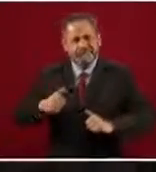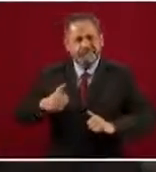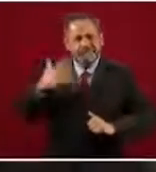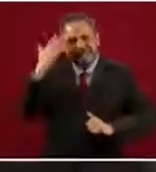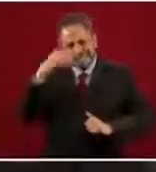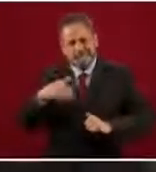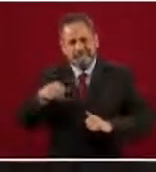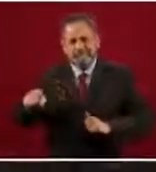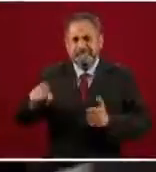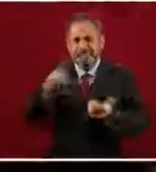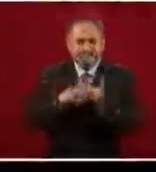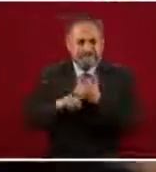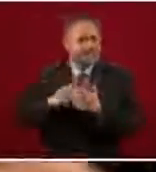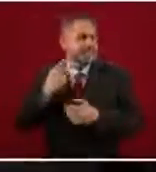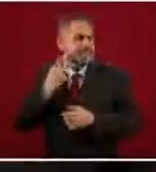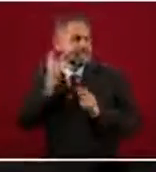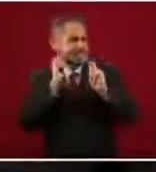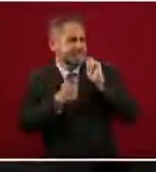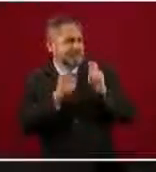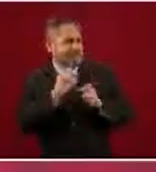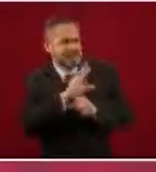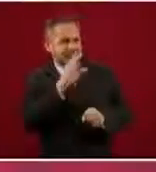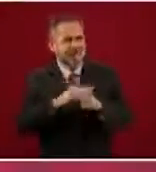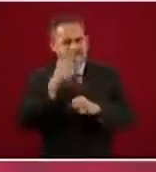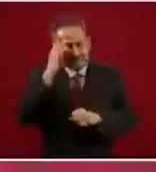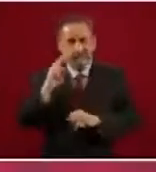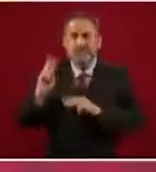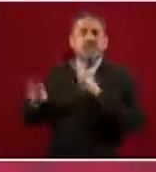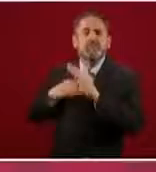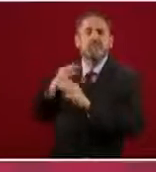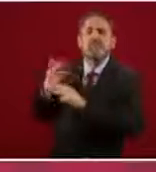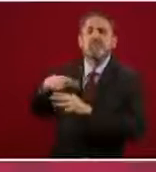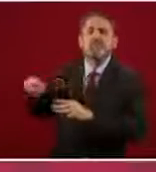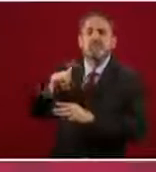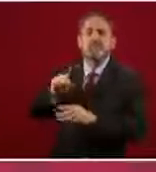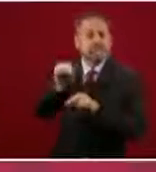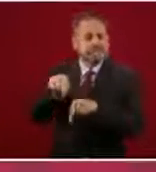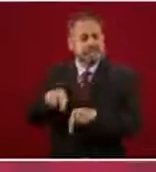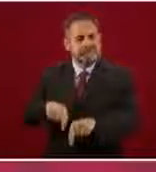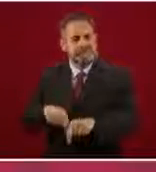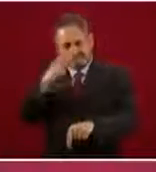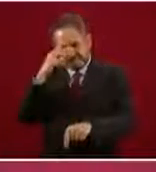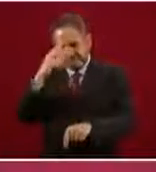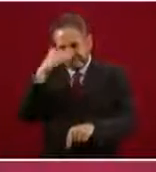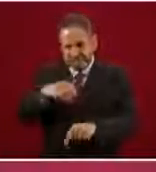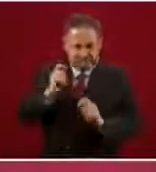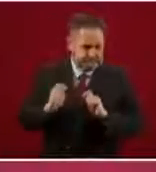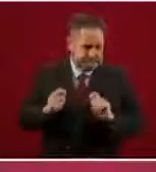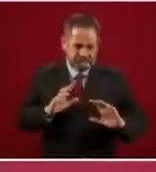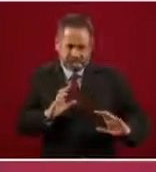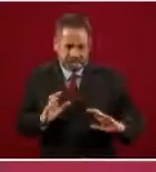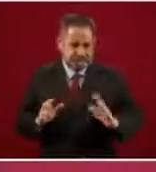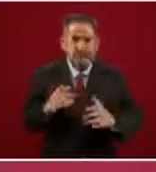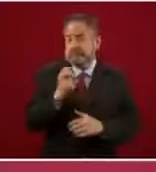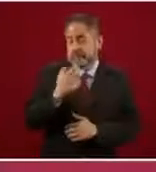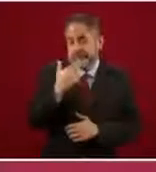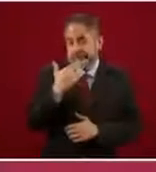más politizados del mundo. Por eso estos desajustes,